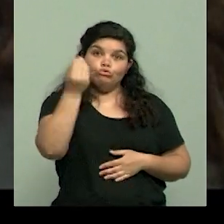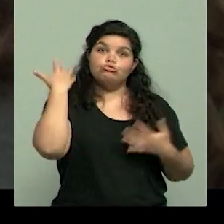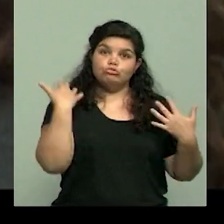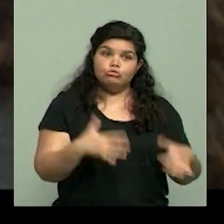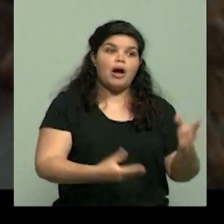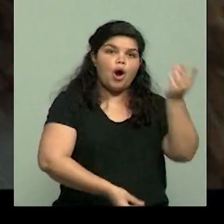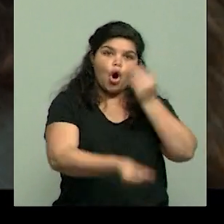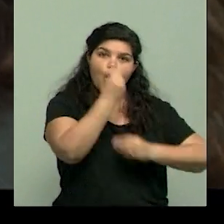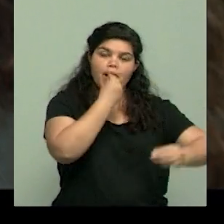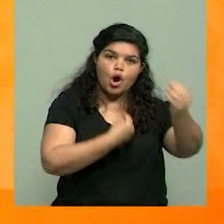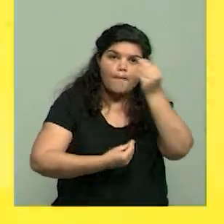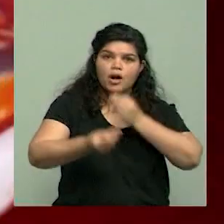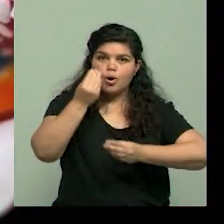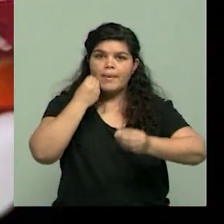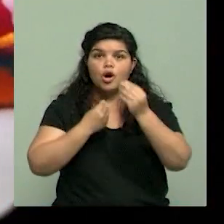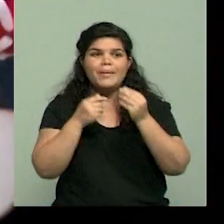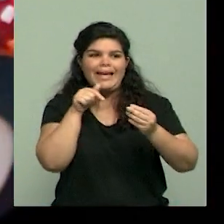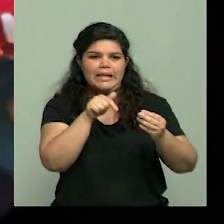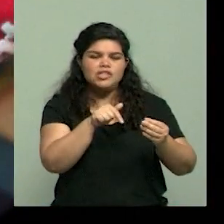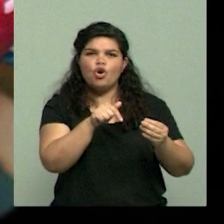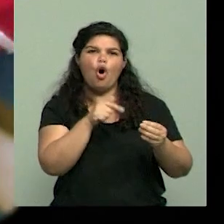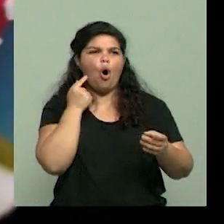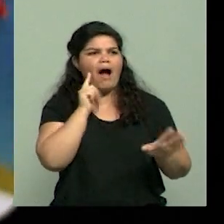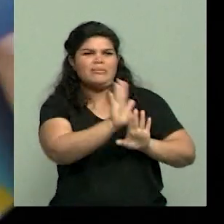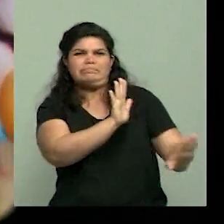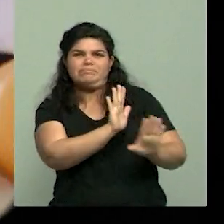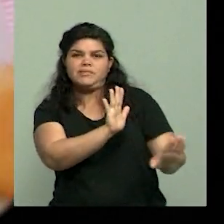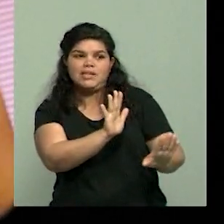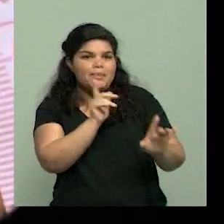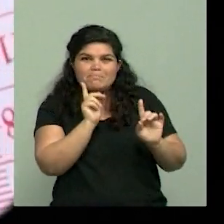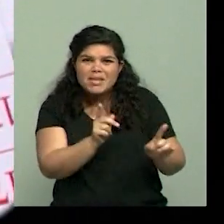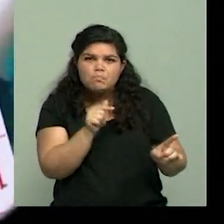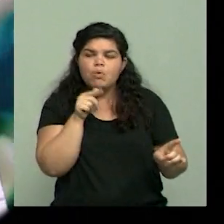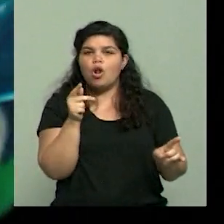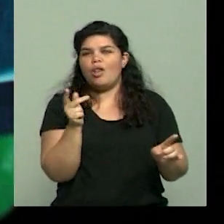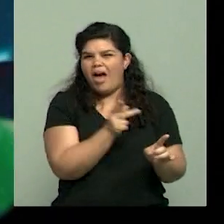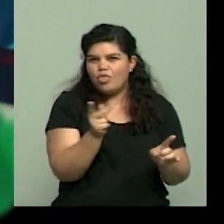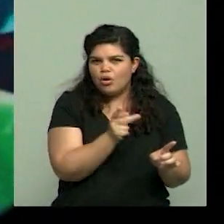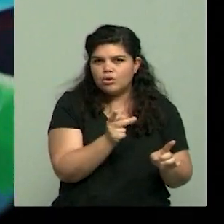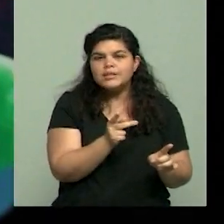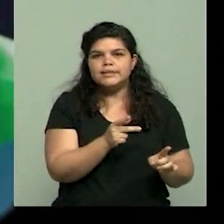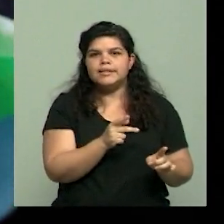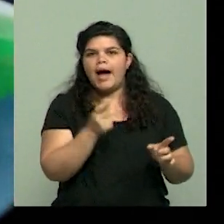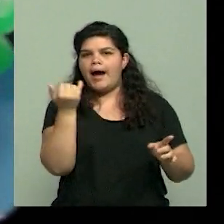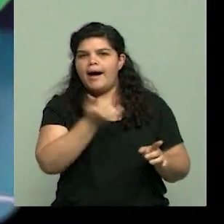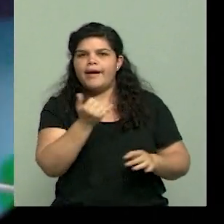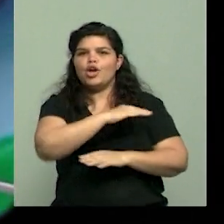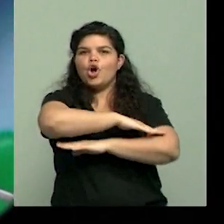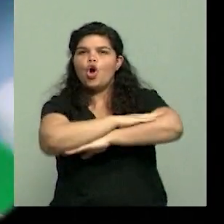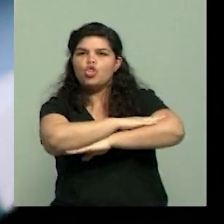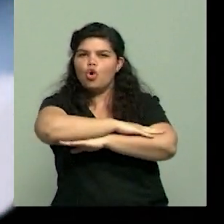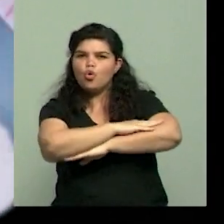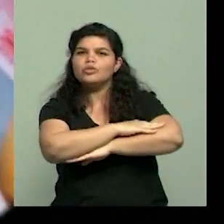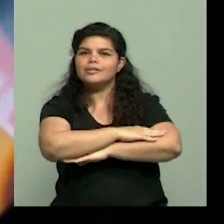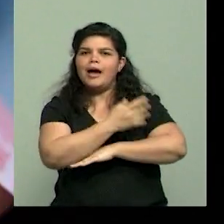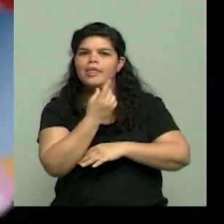en estos últimos dos que estamos viendo, en el tema de la bulimia, lo que existen son las conductas compensatorias